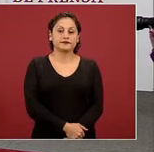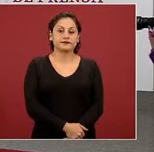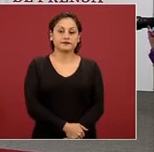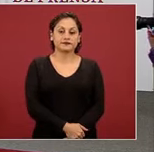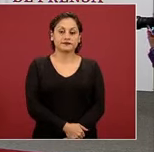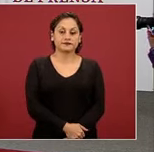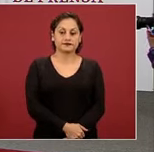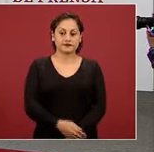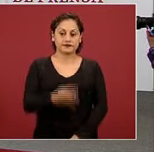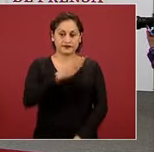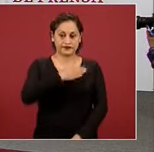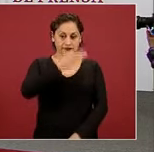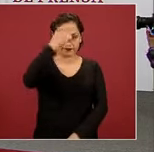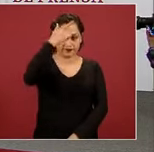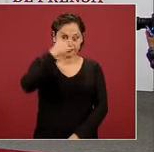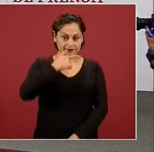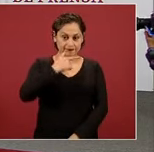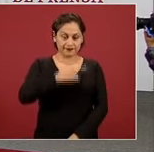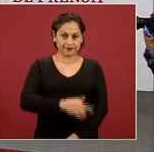Muy buenas noches.